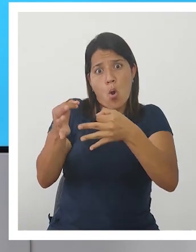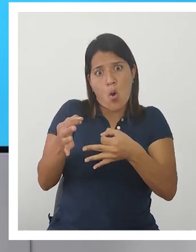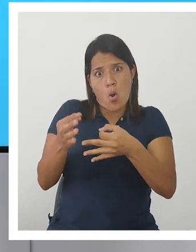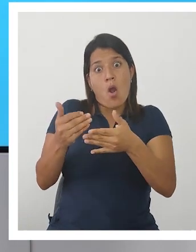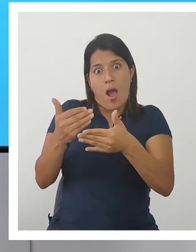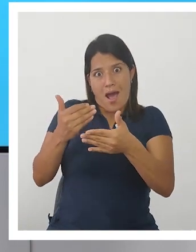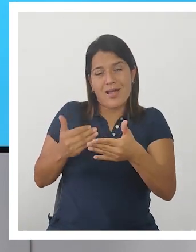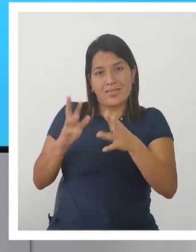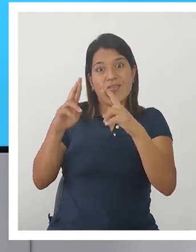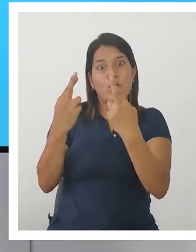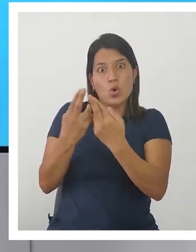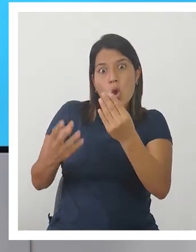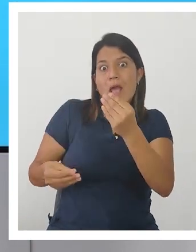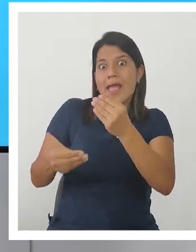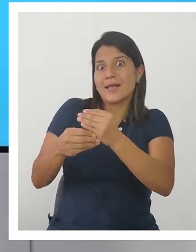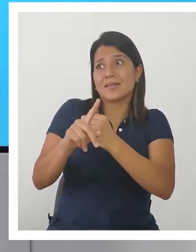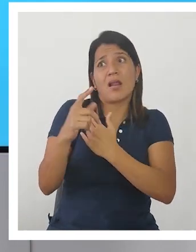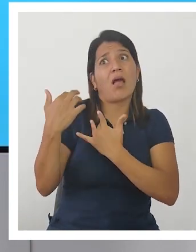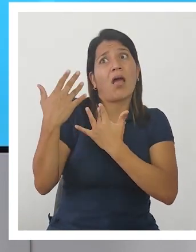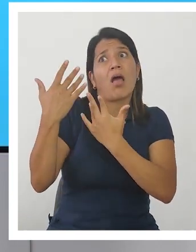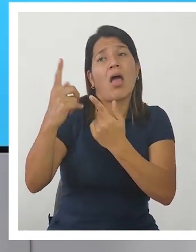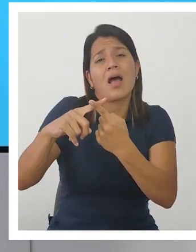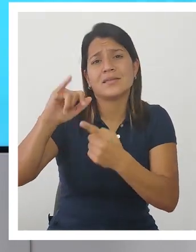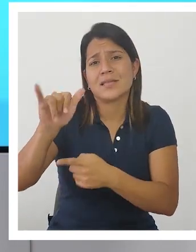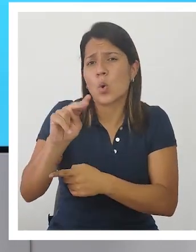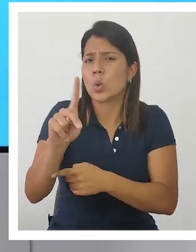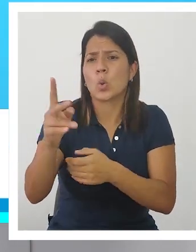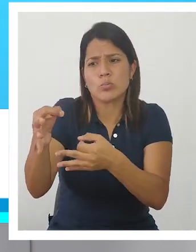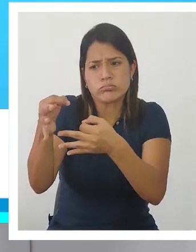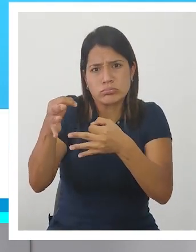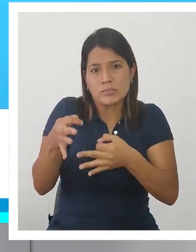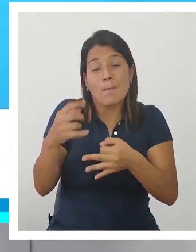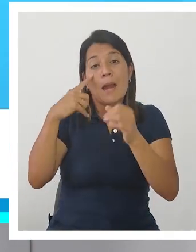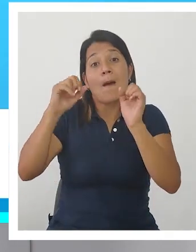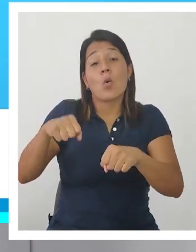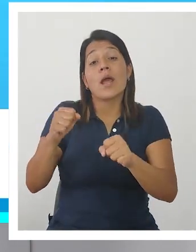bajar las tasas de interés. Apelan ellos a que